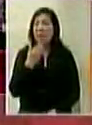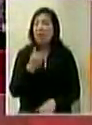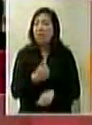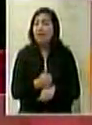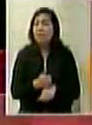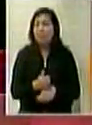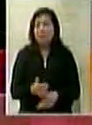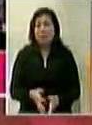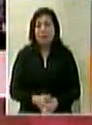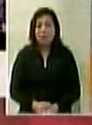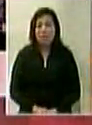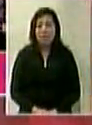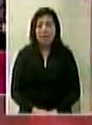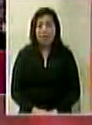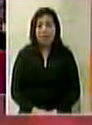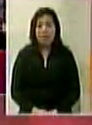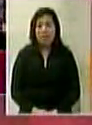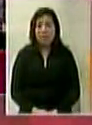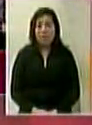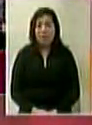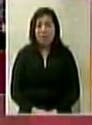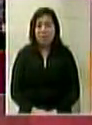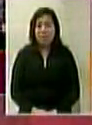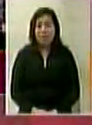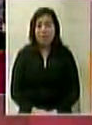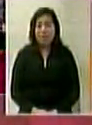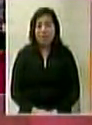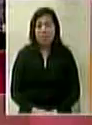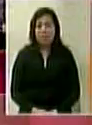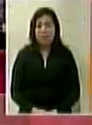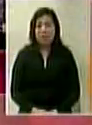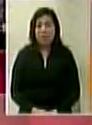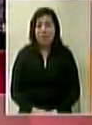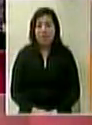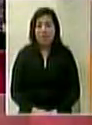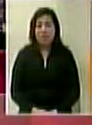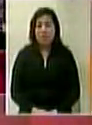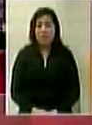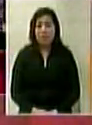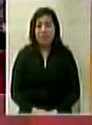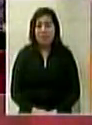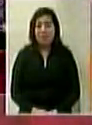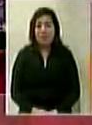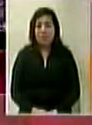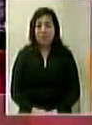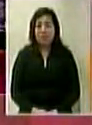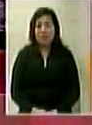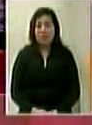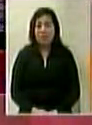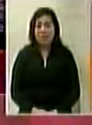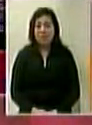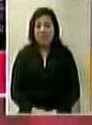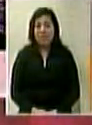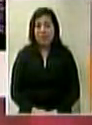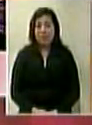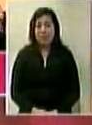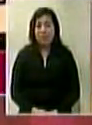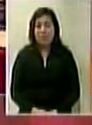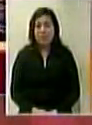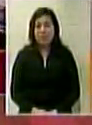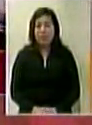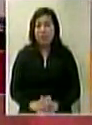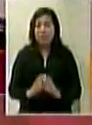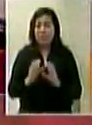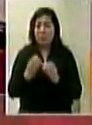asesora se refieren, porque no es una asesora, una técnica que se comunicó y que ha sido separada inmediatamente